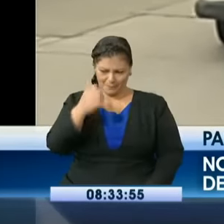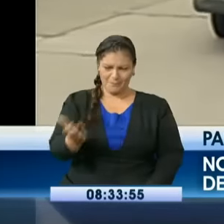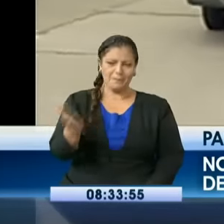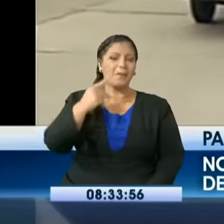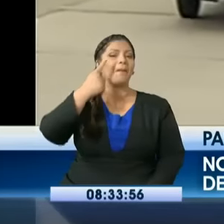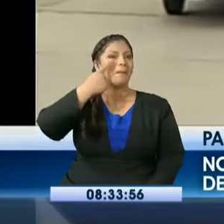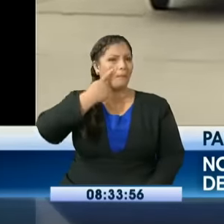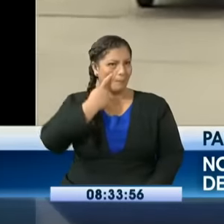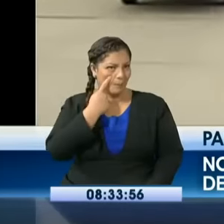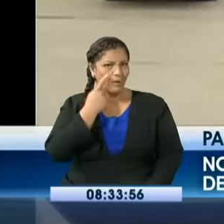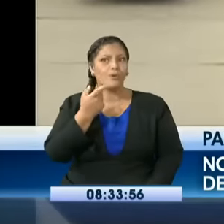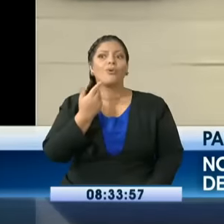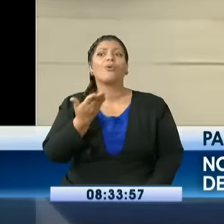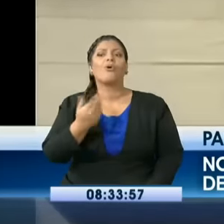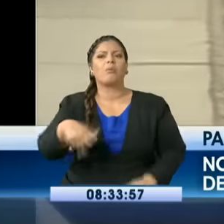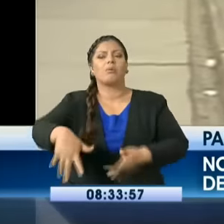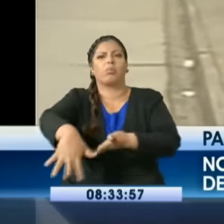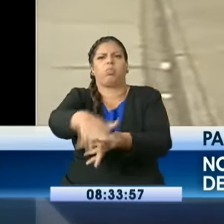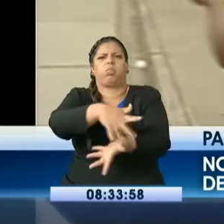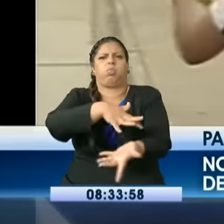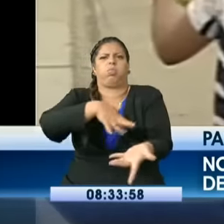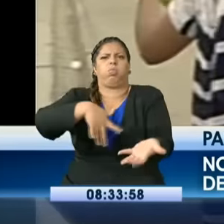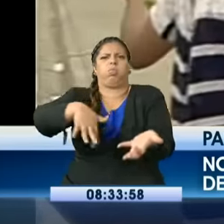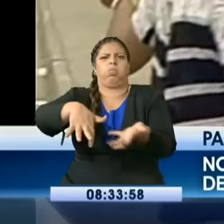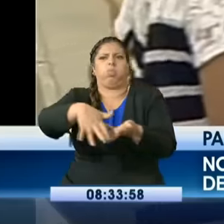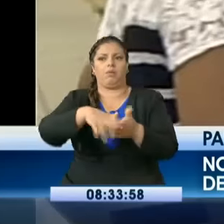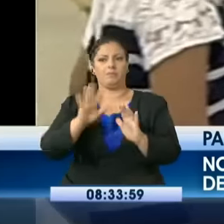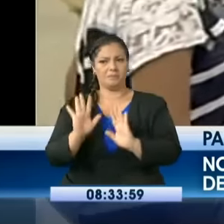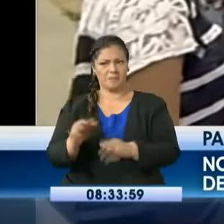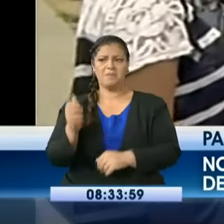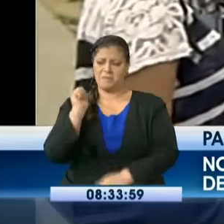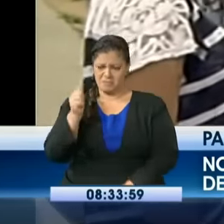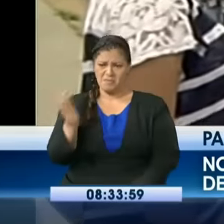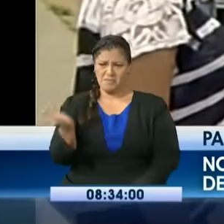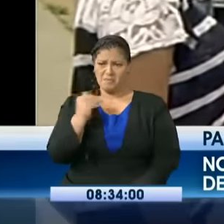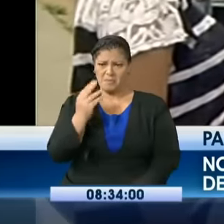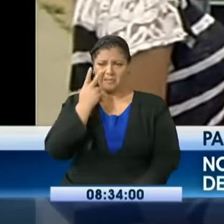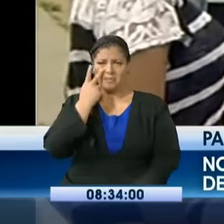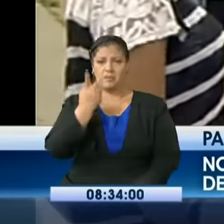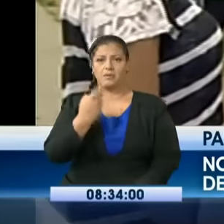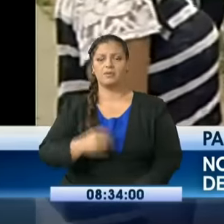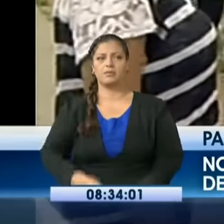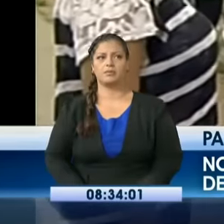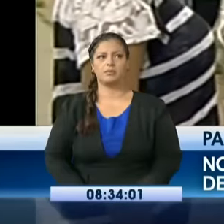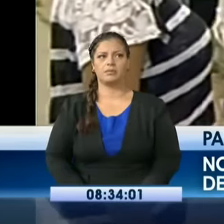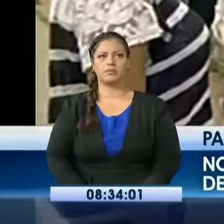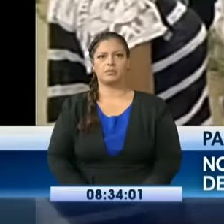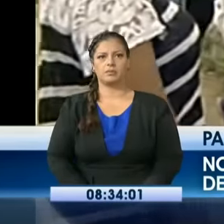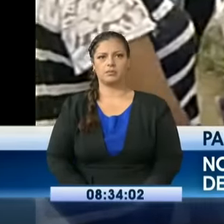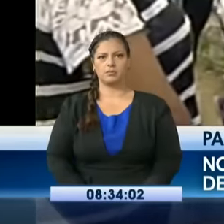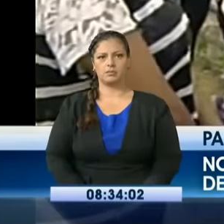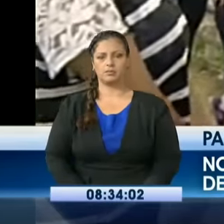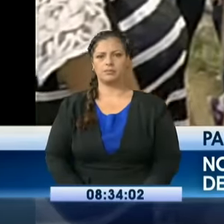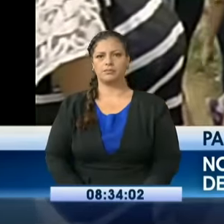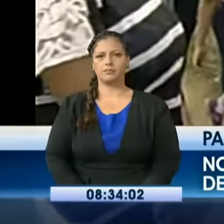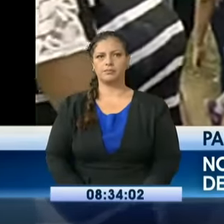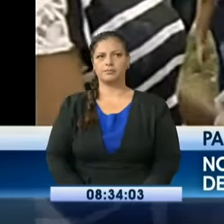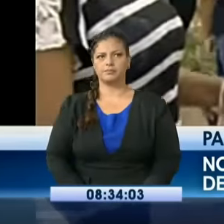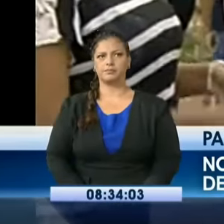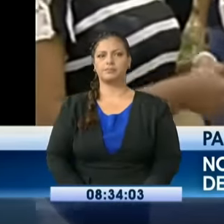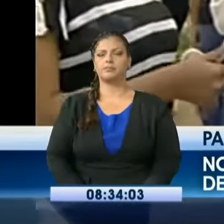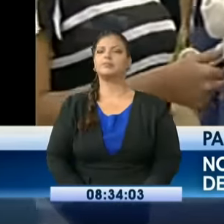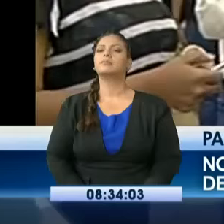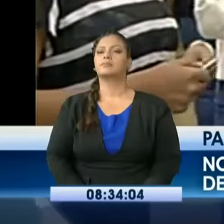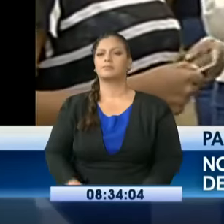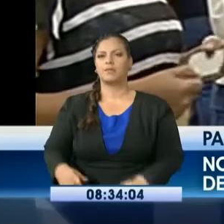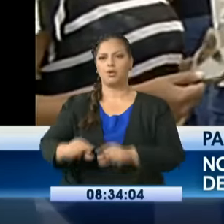Soy moradora, camino feliz todos los días. Vivo aquí en la primera cuadra, camino feliz a dejar a mis hijos todos los días. Todo lo que puedo decir, gracias. Estamos con la representante